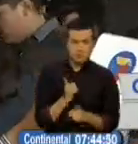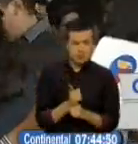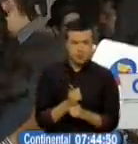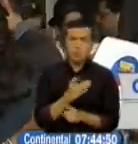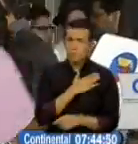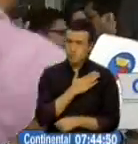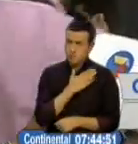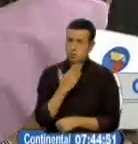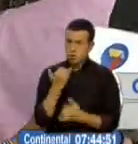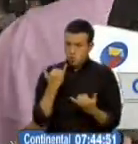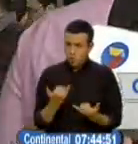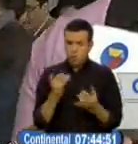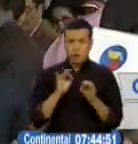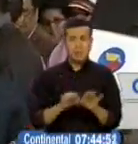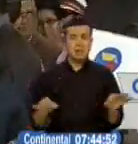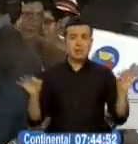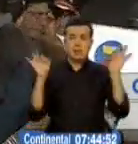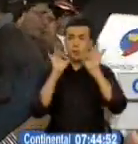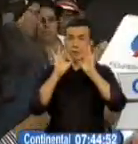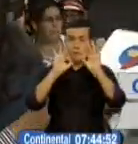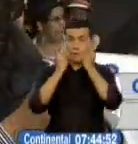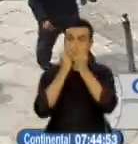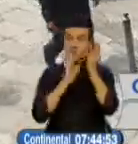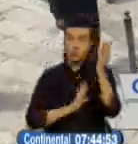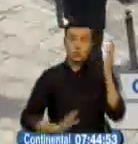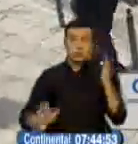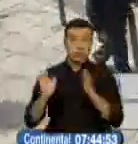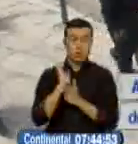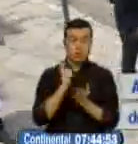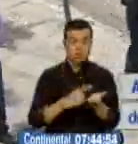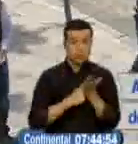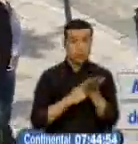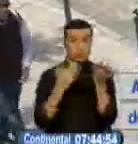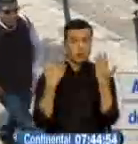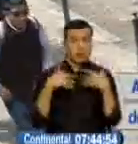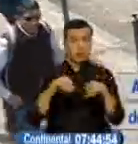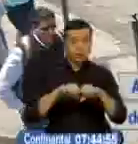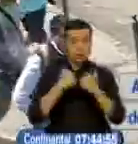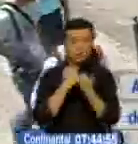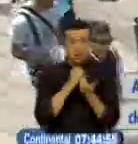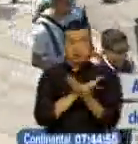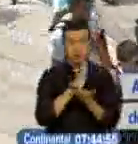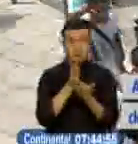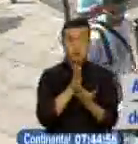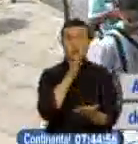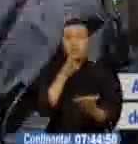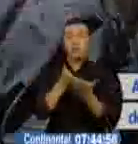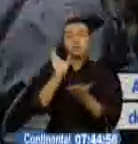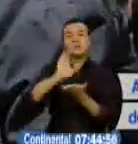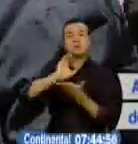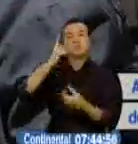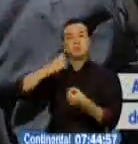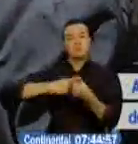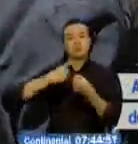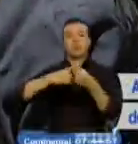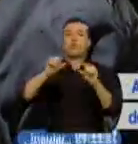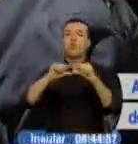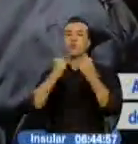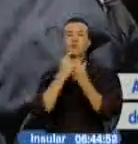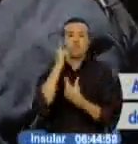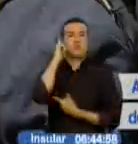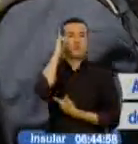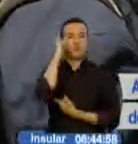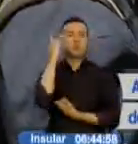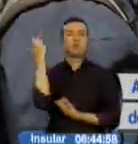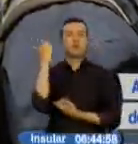en que este es el momento de reunificar a la familia ecuatoriana. Luego de la asamblea, una pequeña marcha llegó al centro de Quito. Un grupo de dirigentes